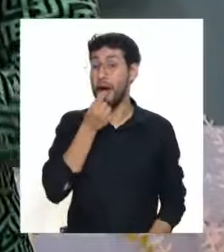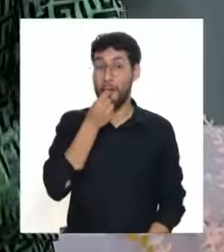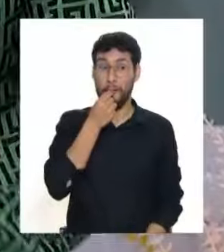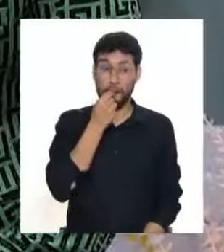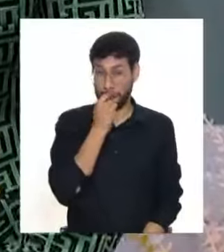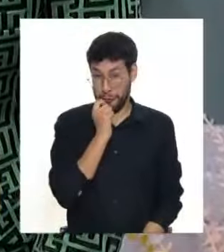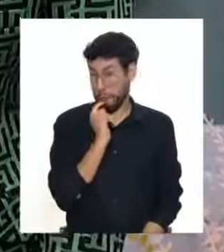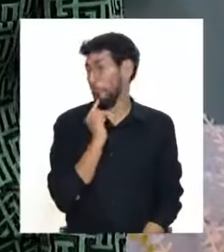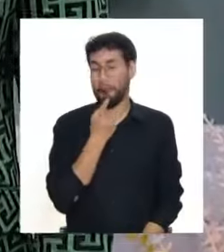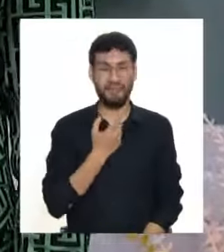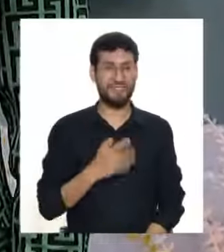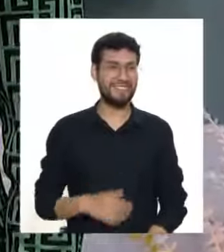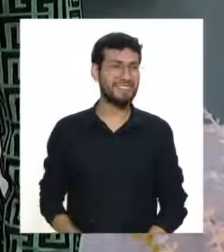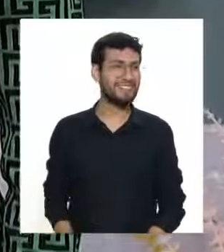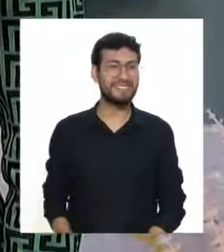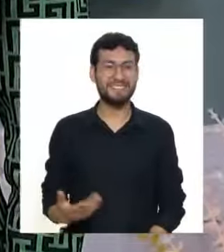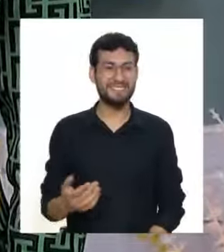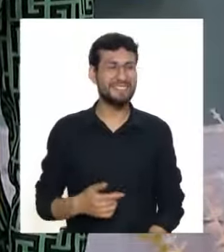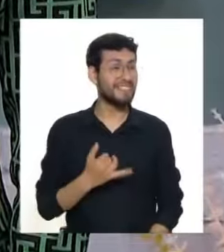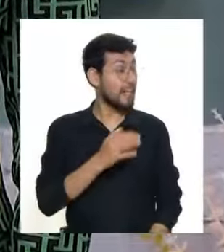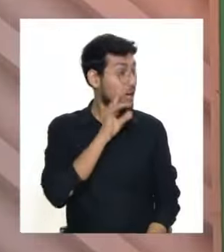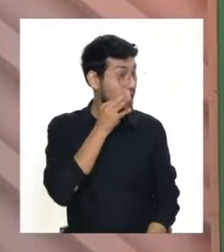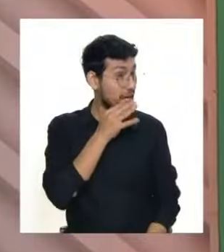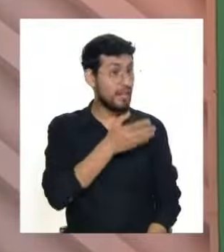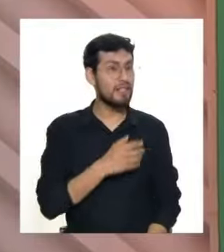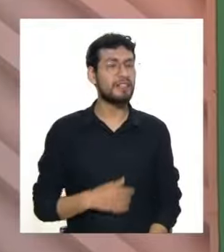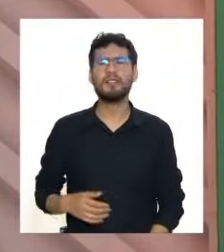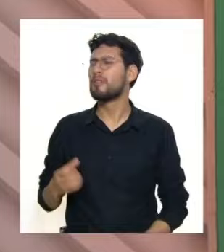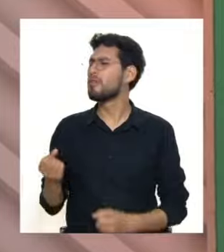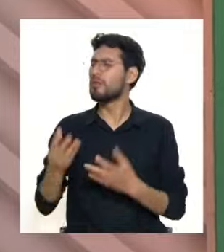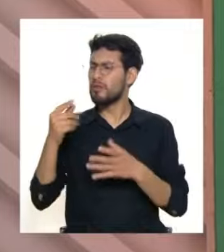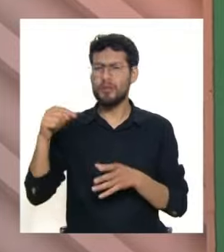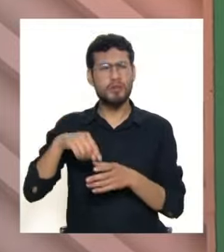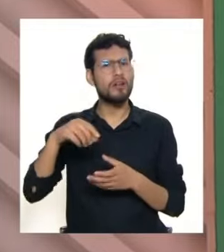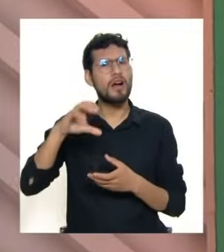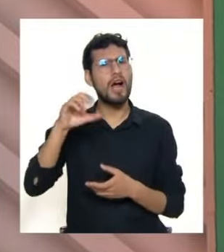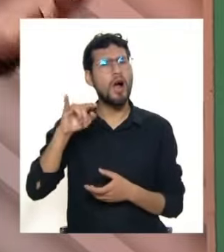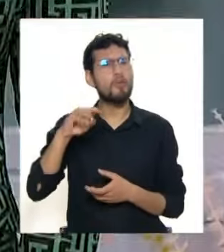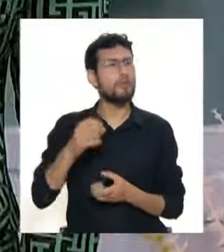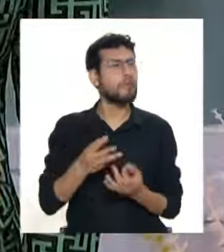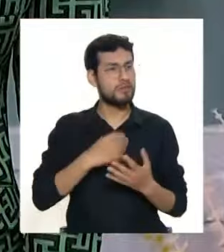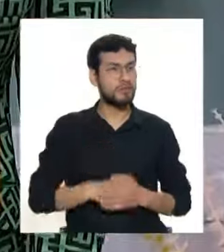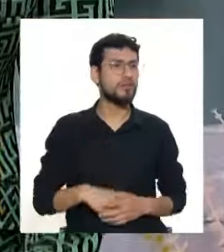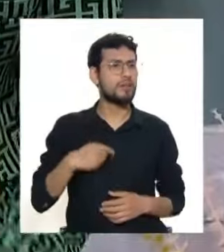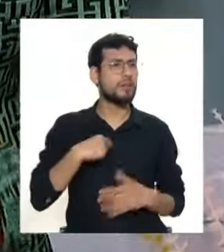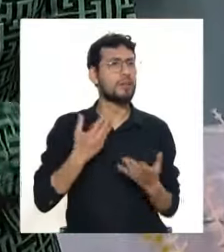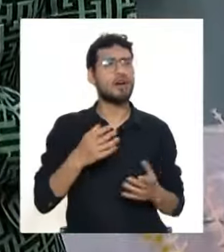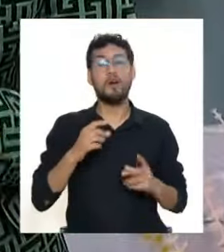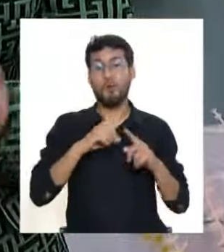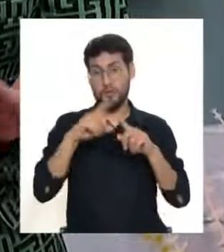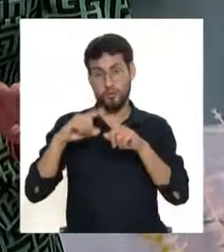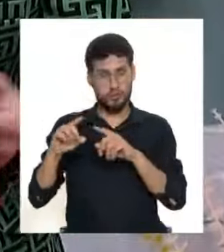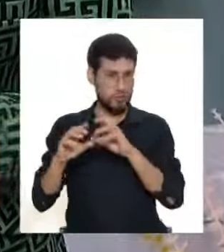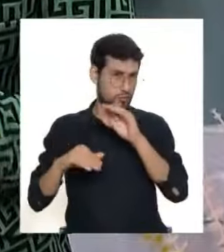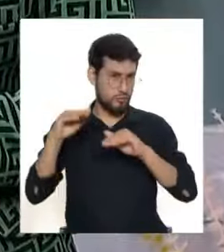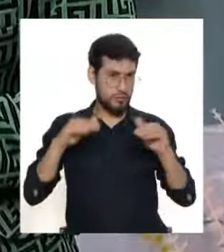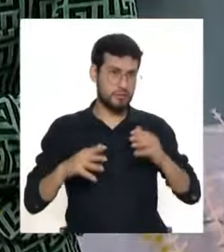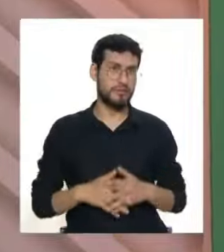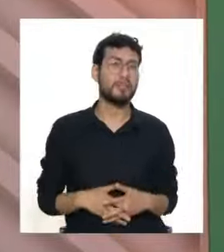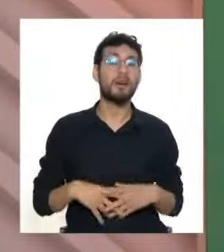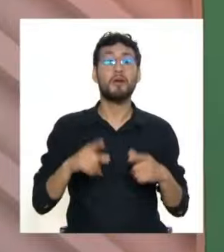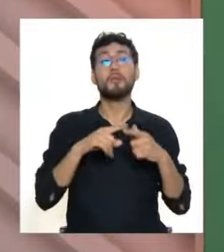boca, era, pero... ¡Delicioso! Una sensación muy, sí. ¿Cuántos camucamos has usado para este...? Bueno, nosotros hacemos en cantidades, pues, ajá, no, pues. Para